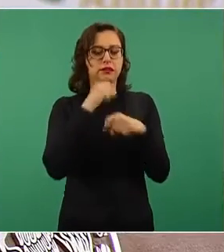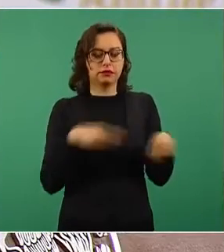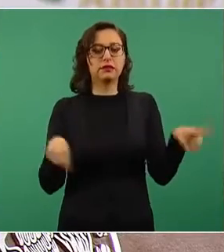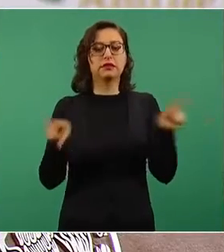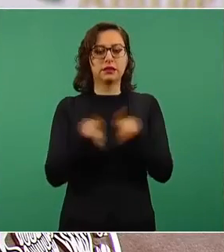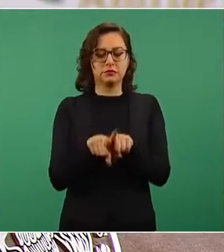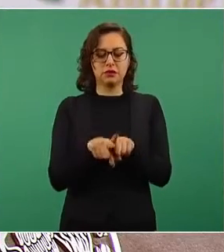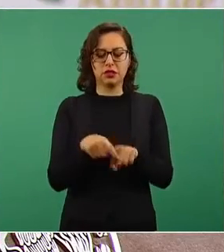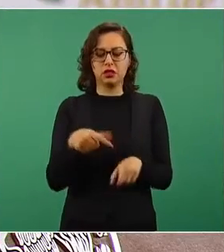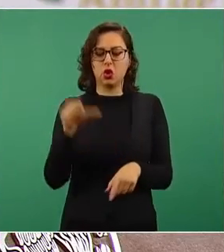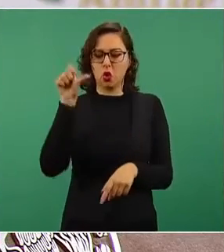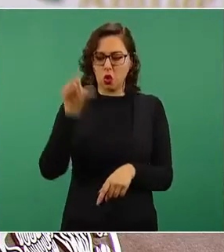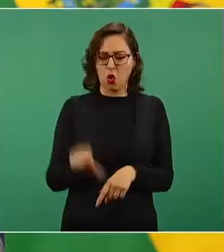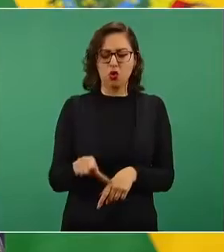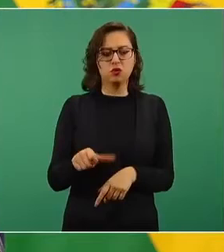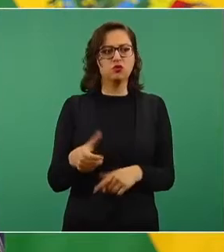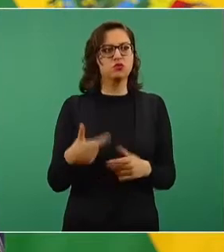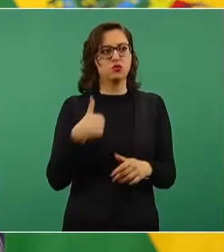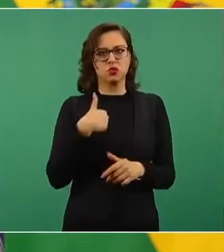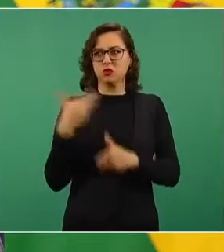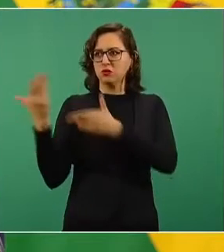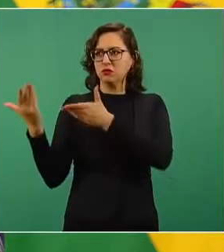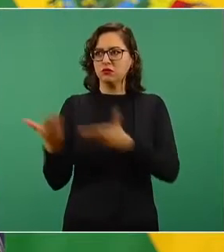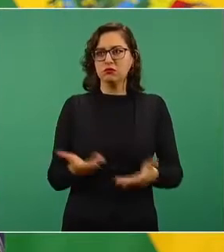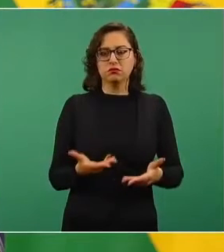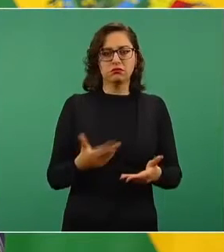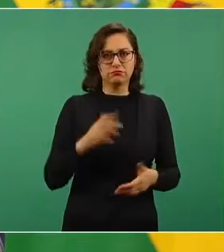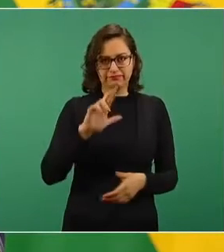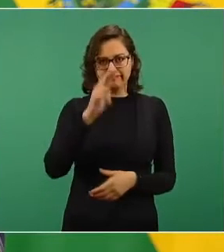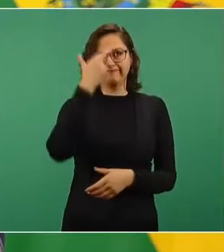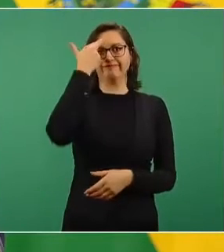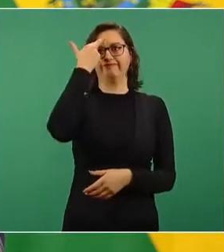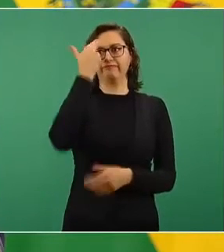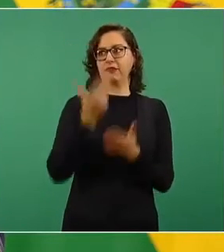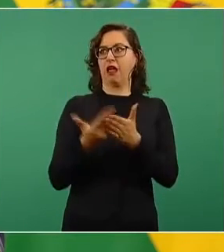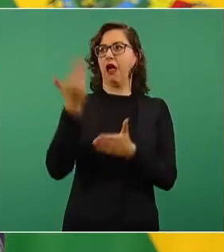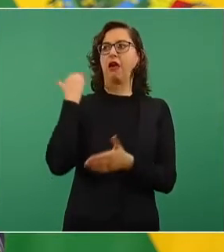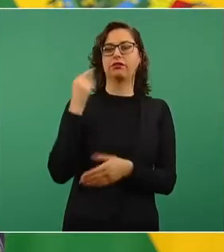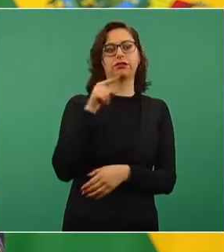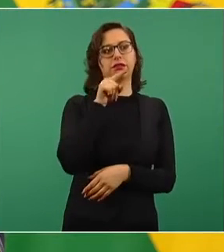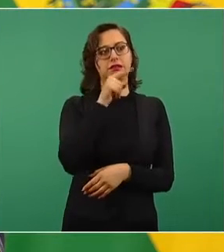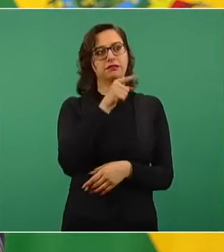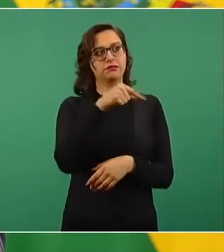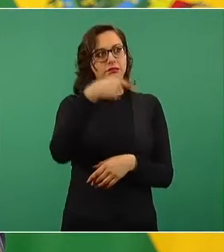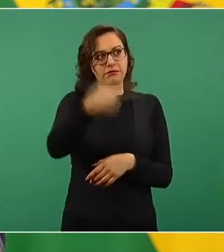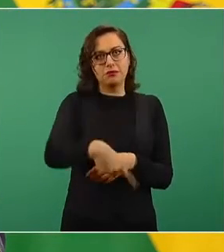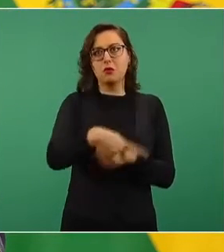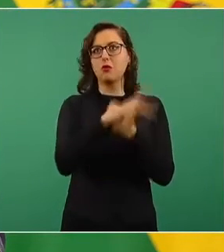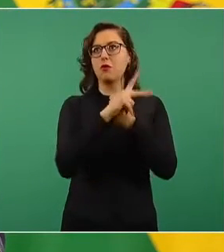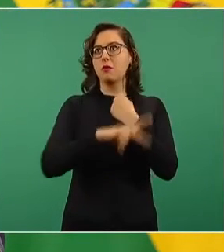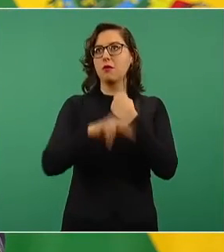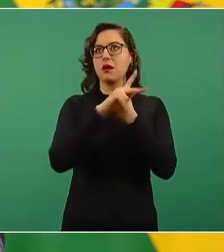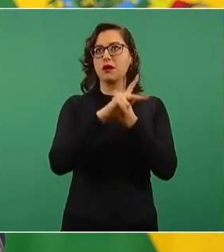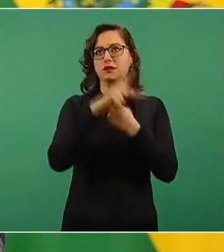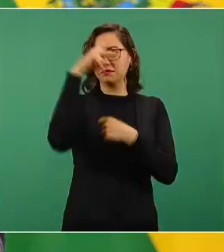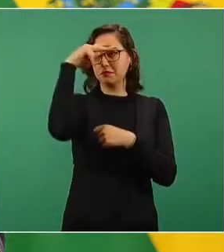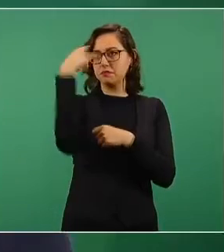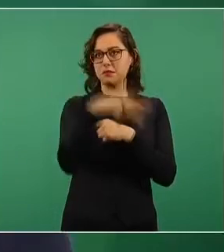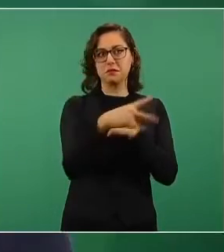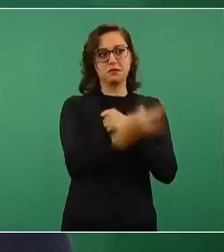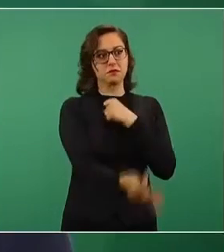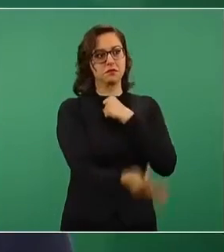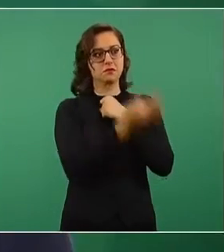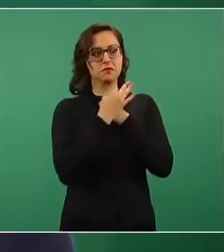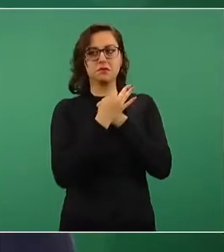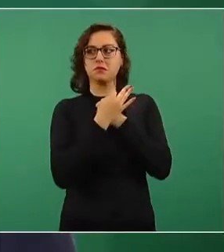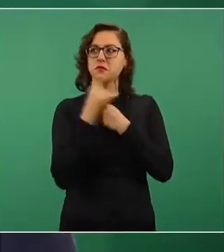es simbólico venir al país que me cobijó, al país que se solidarizó con nuestro proceso de cambio